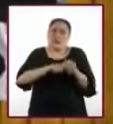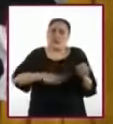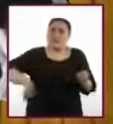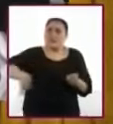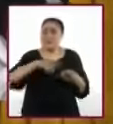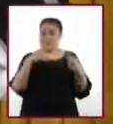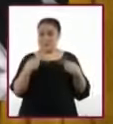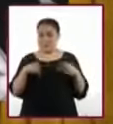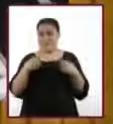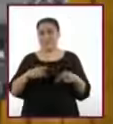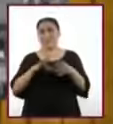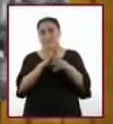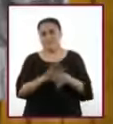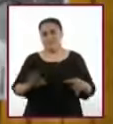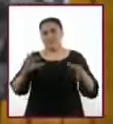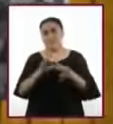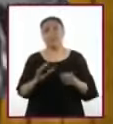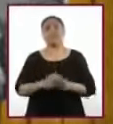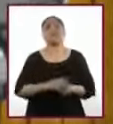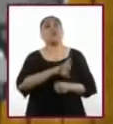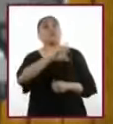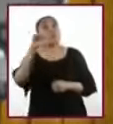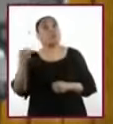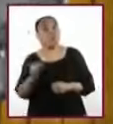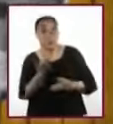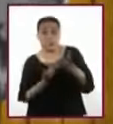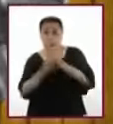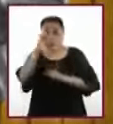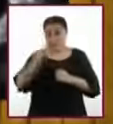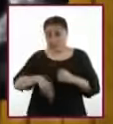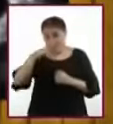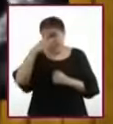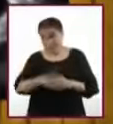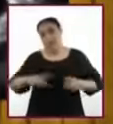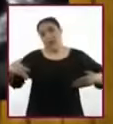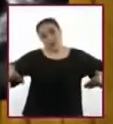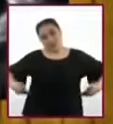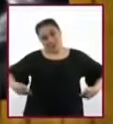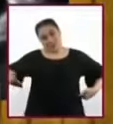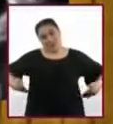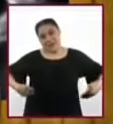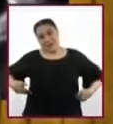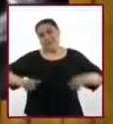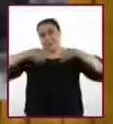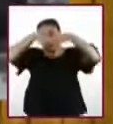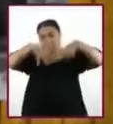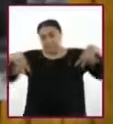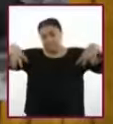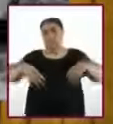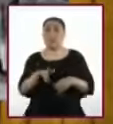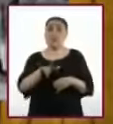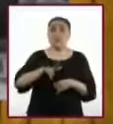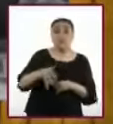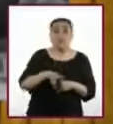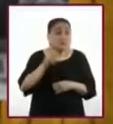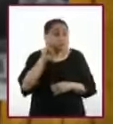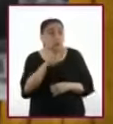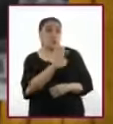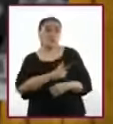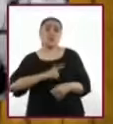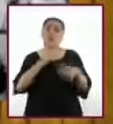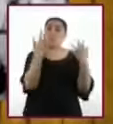transgresor. Después de la Revolución Mexicana, en los teatros de carpas, los espectáculos de títeres se ganaron el aplauso de su